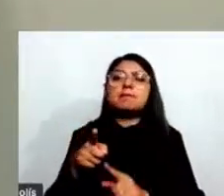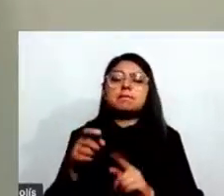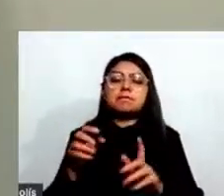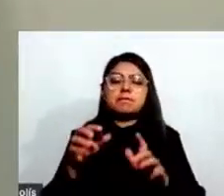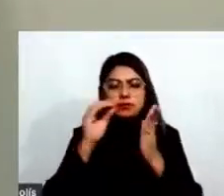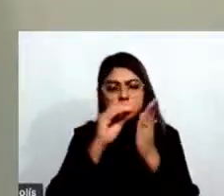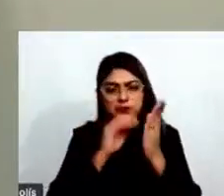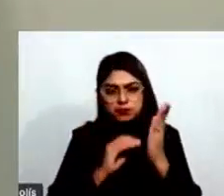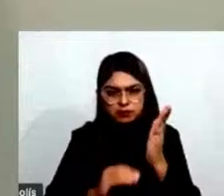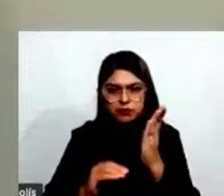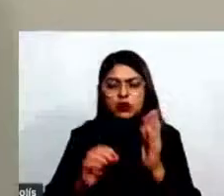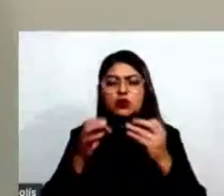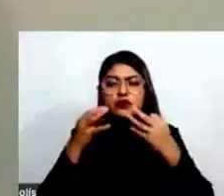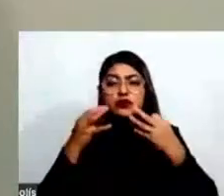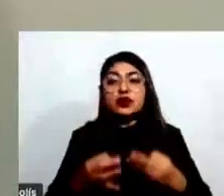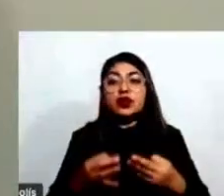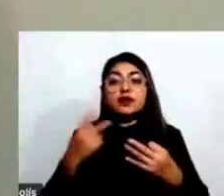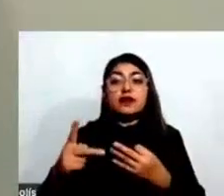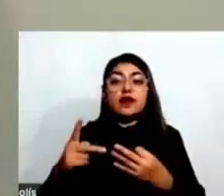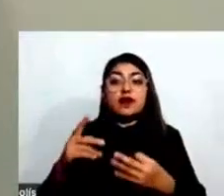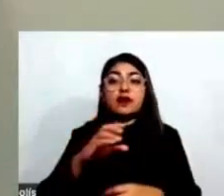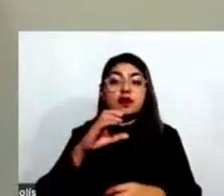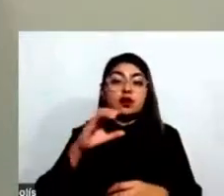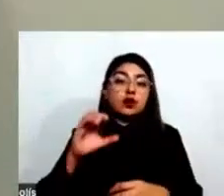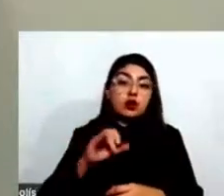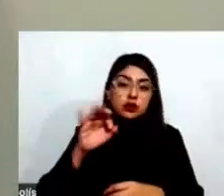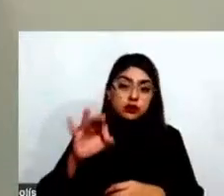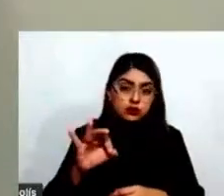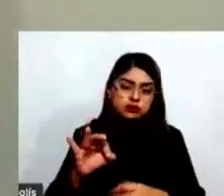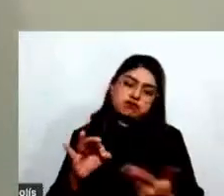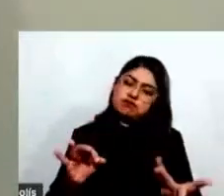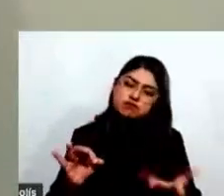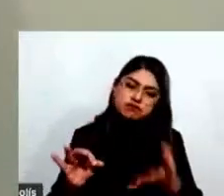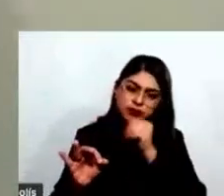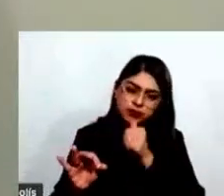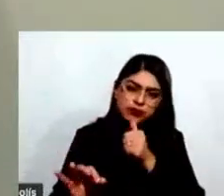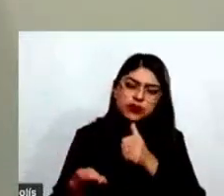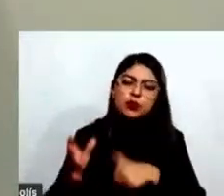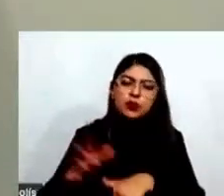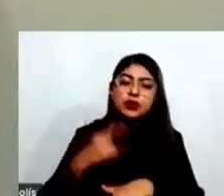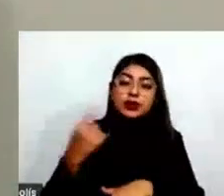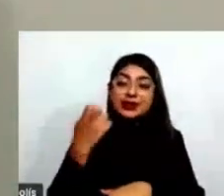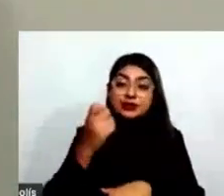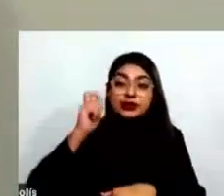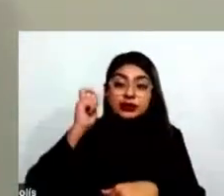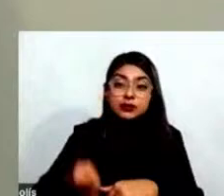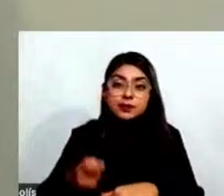judicatura, pues ello operaría meramente como un incentivo para